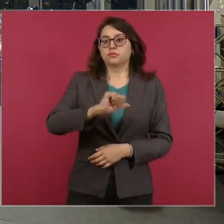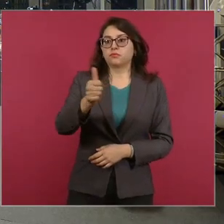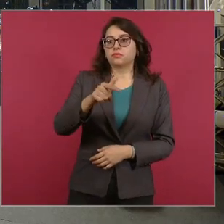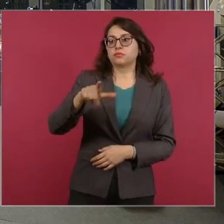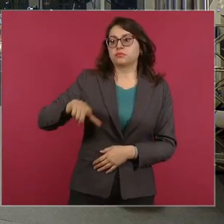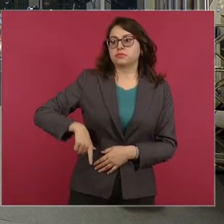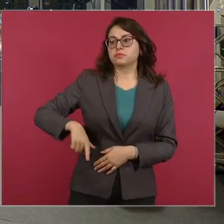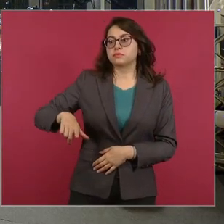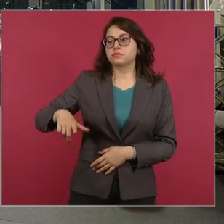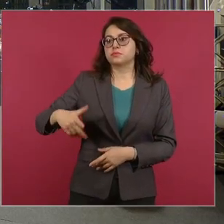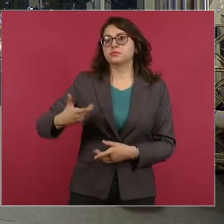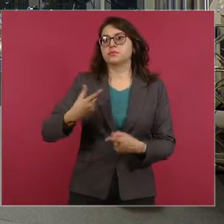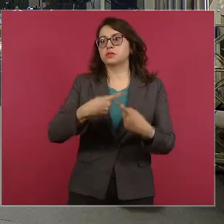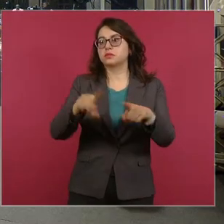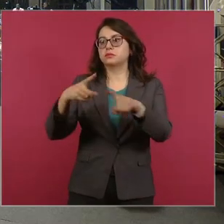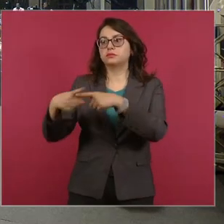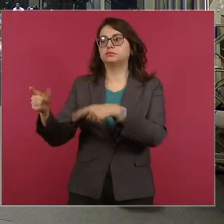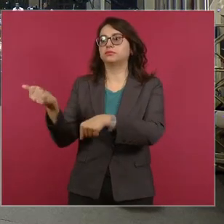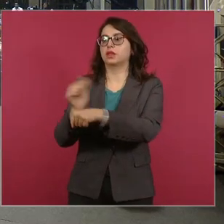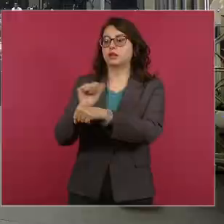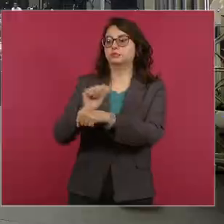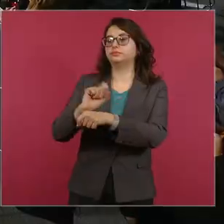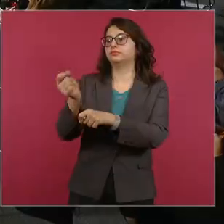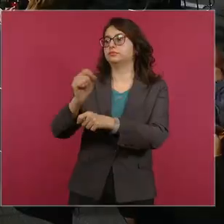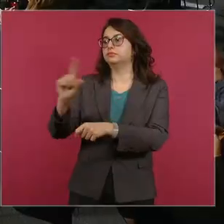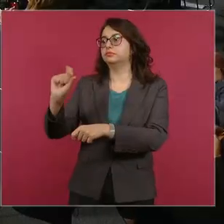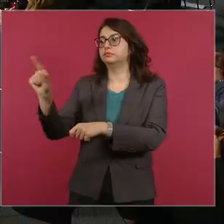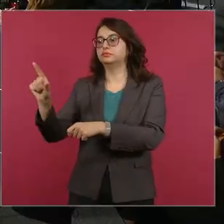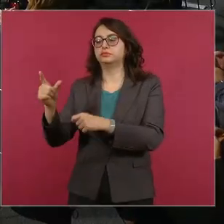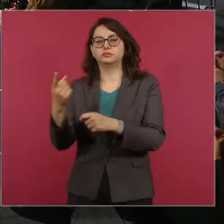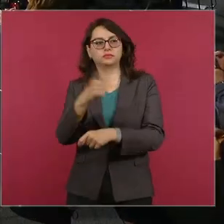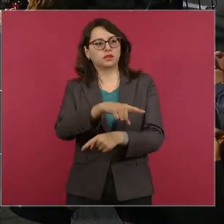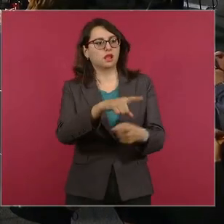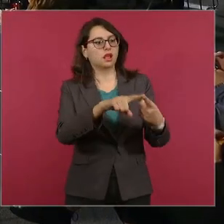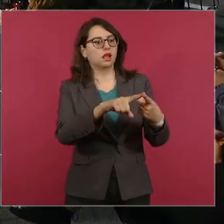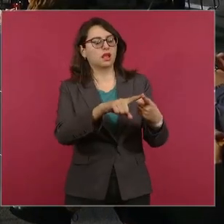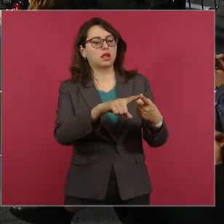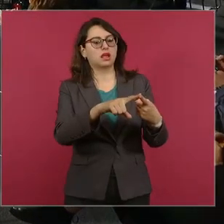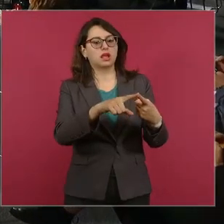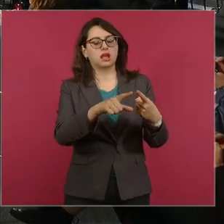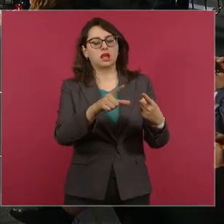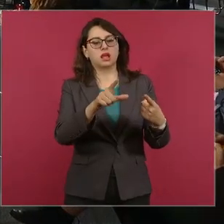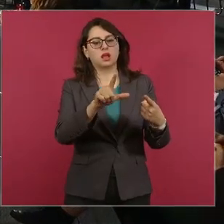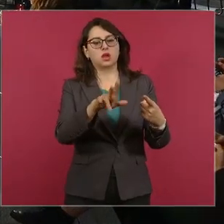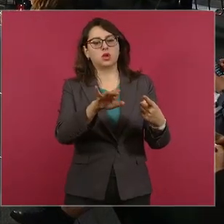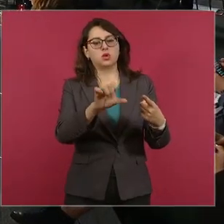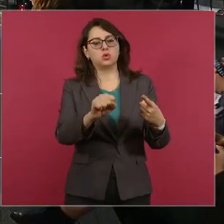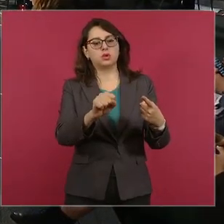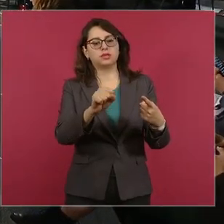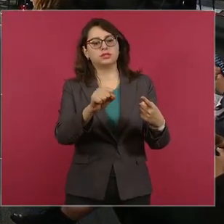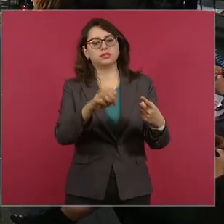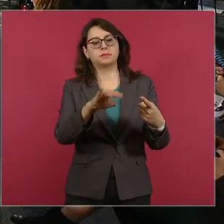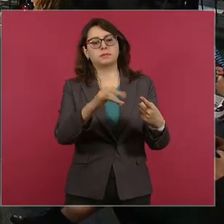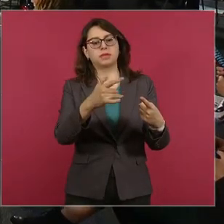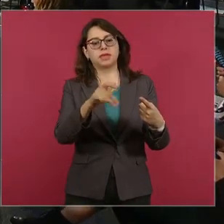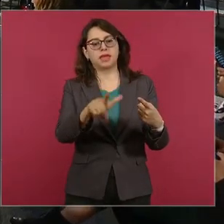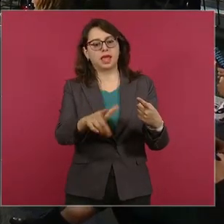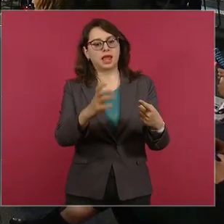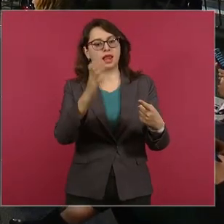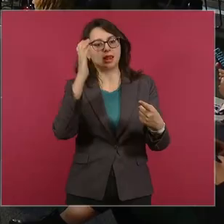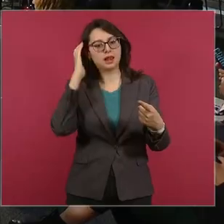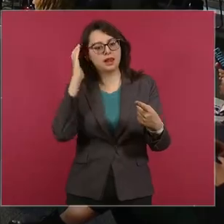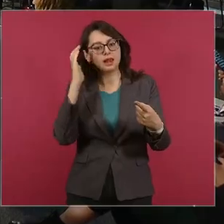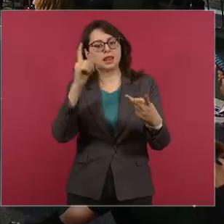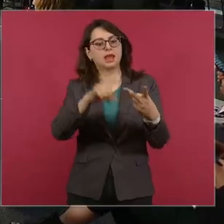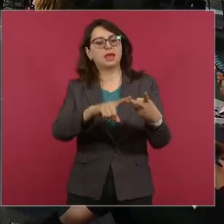Miguel Iván Norte para que en lugar de intentar lucrar ayuden sí estoy seguro que mucha gente les